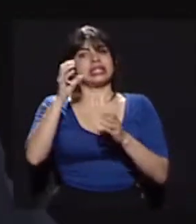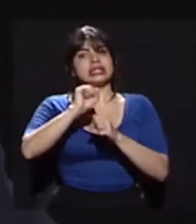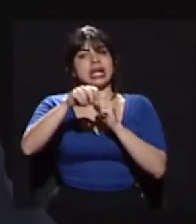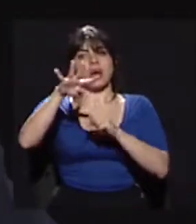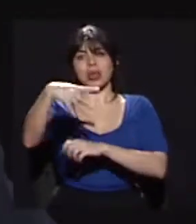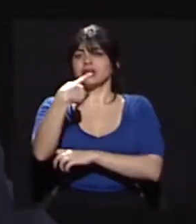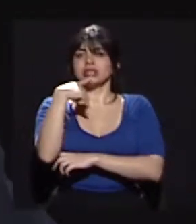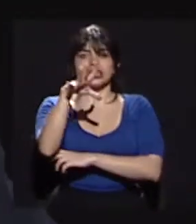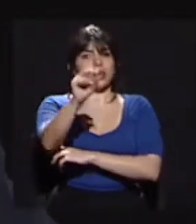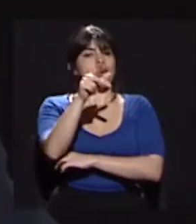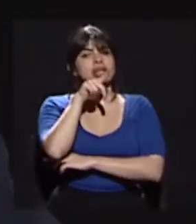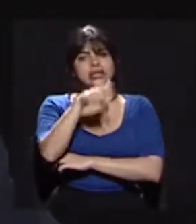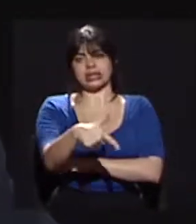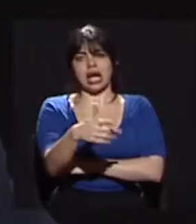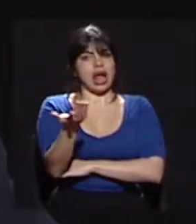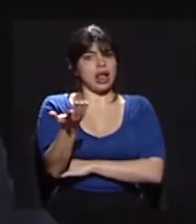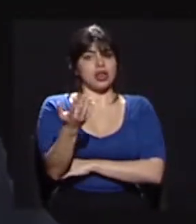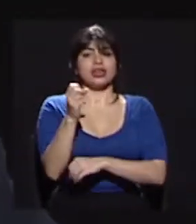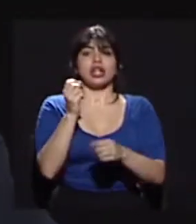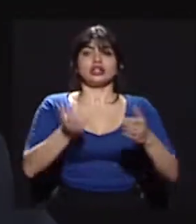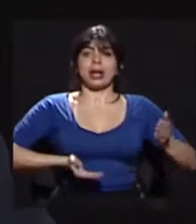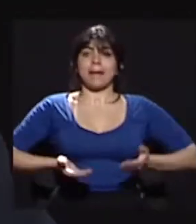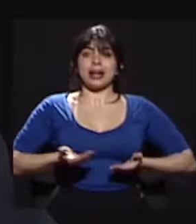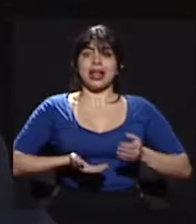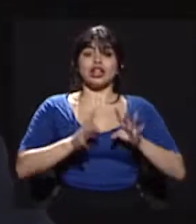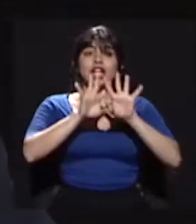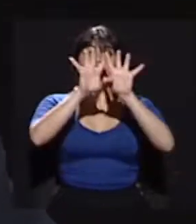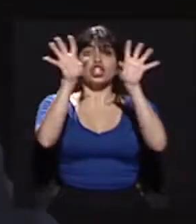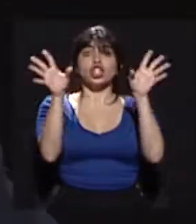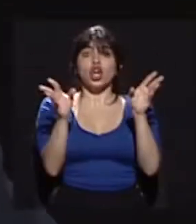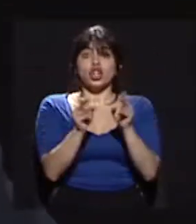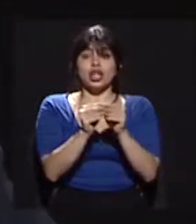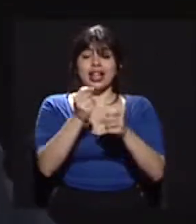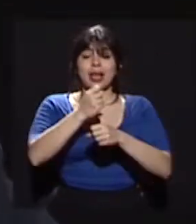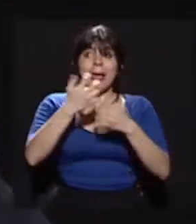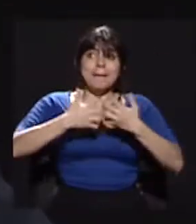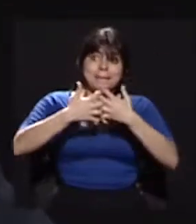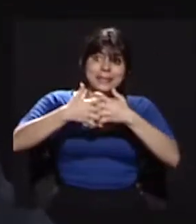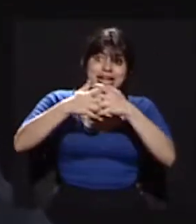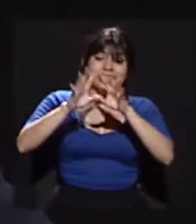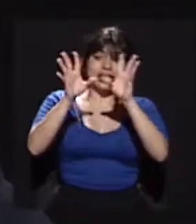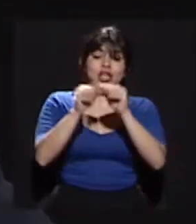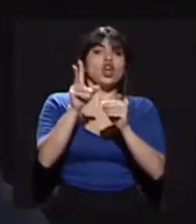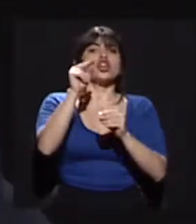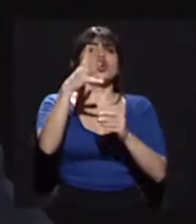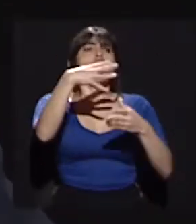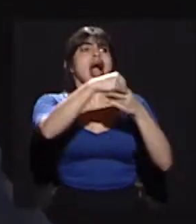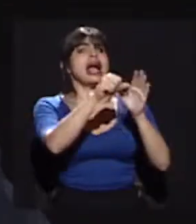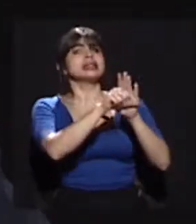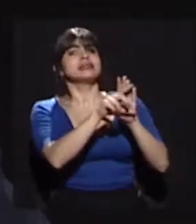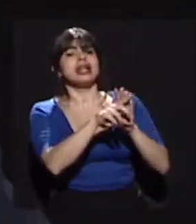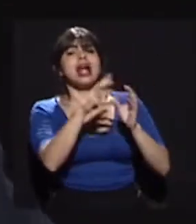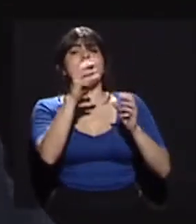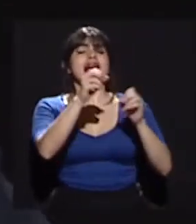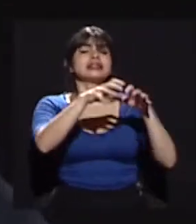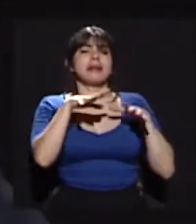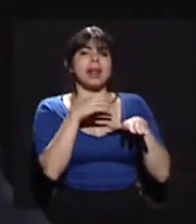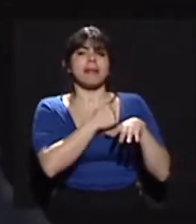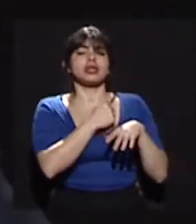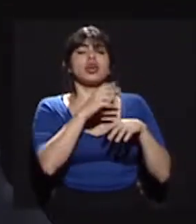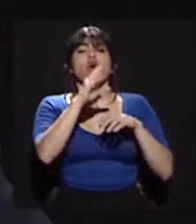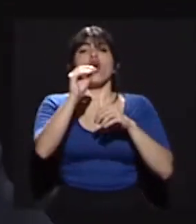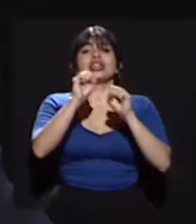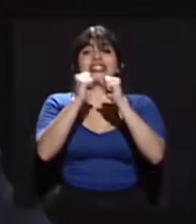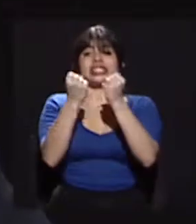dijo que se encuentra exagerado de los trabajadores del total de trabajadores de la empresa no de los presentes en la asamblea ni de los miembros del sindicato